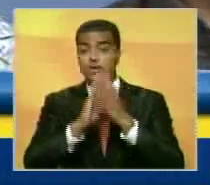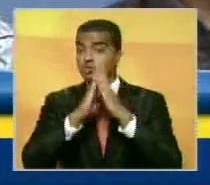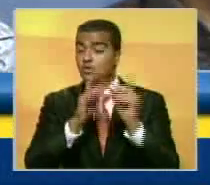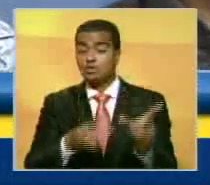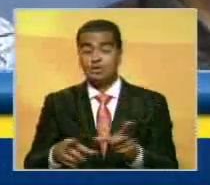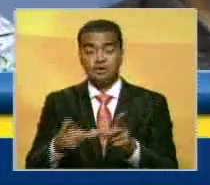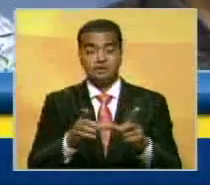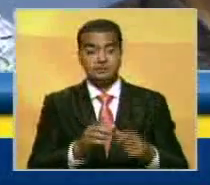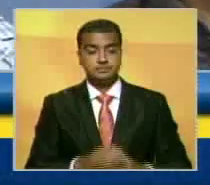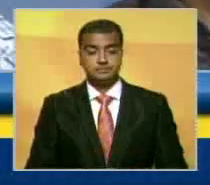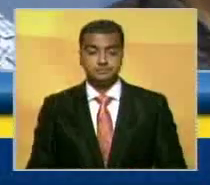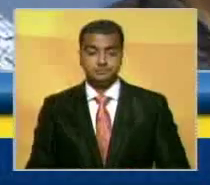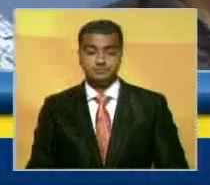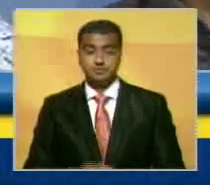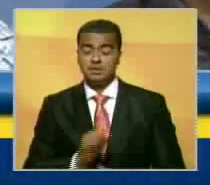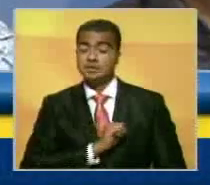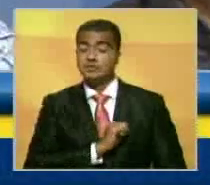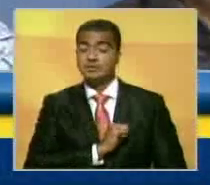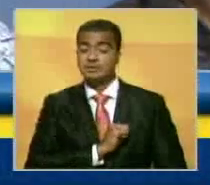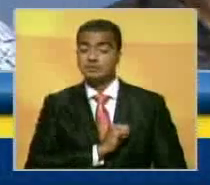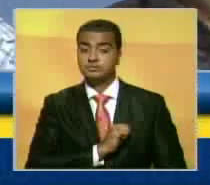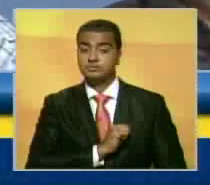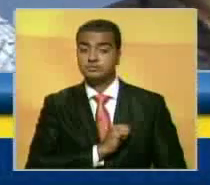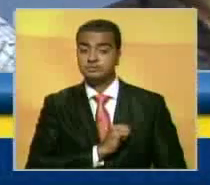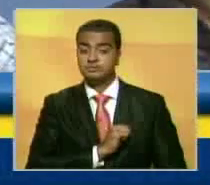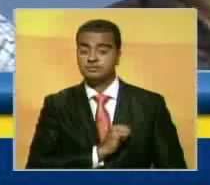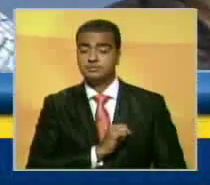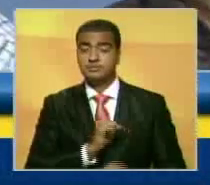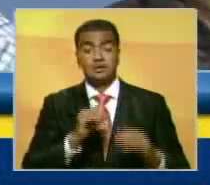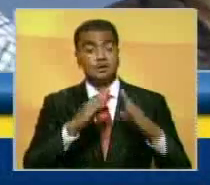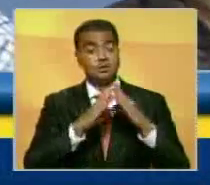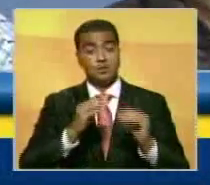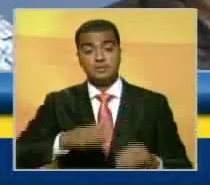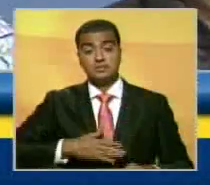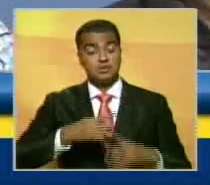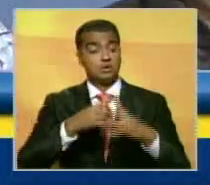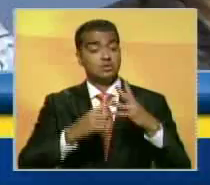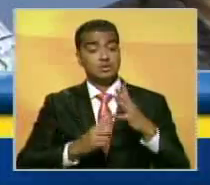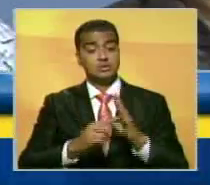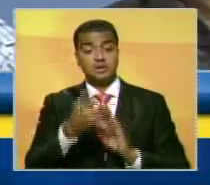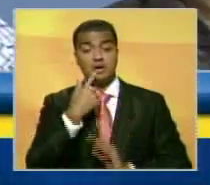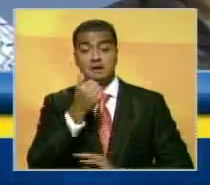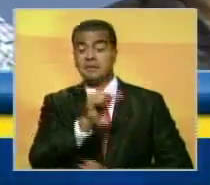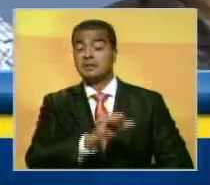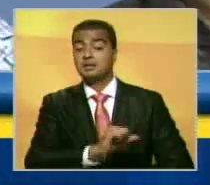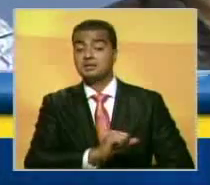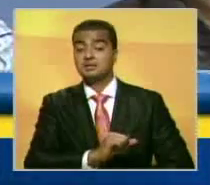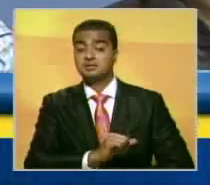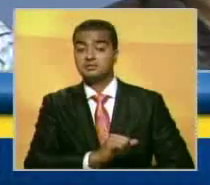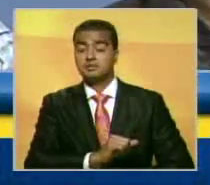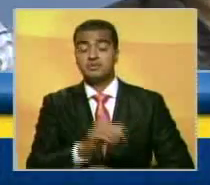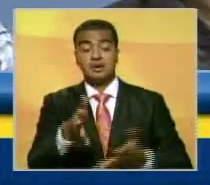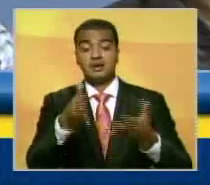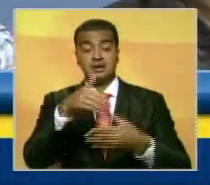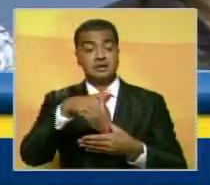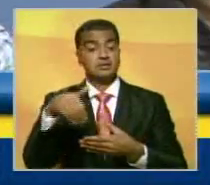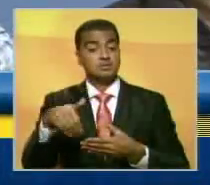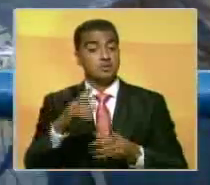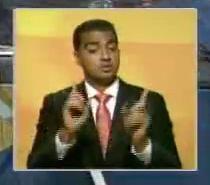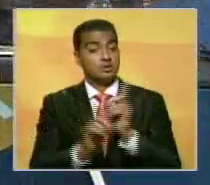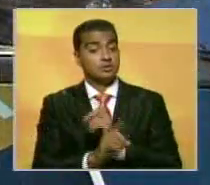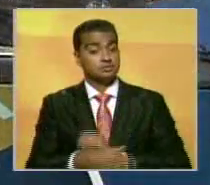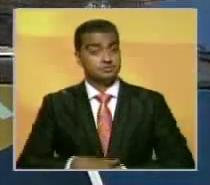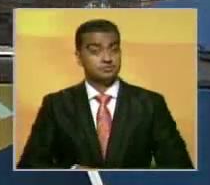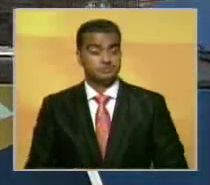partes. Bueno, es la desesperación de los enchufados. Por hacer cosas de estas no es que van a perder o van a ganar las elecciones, al